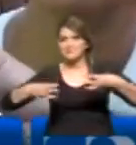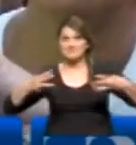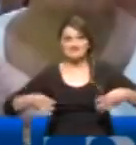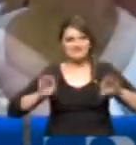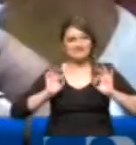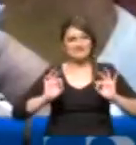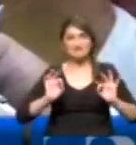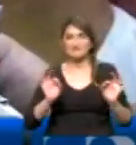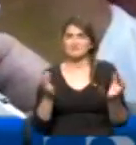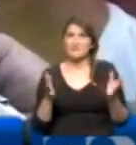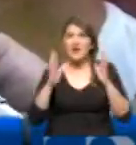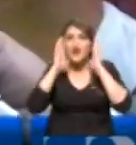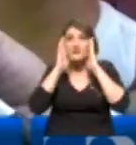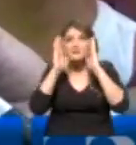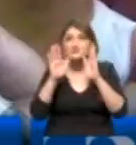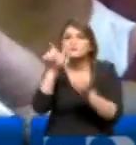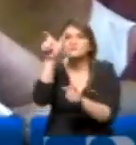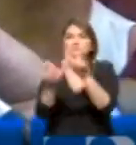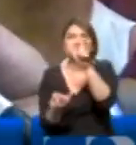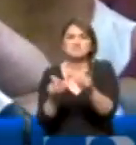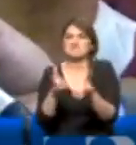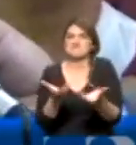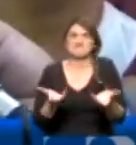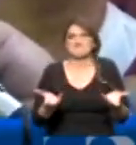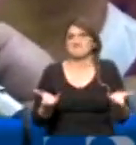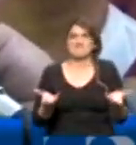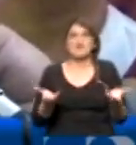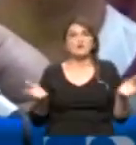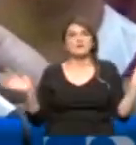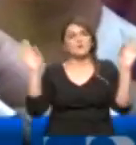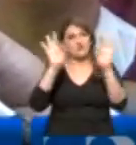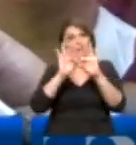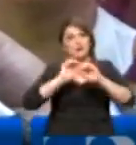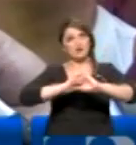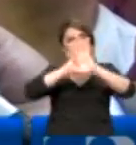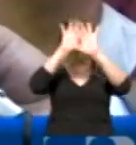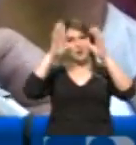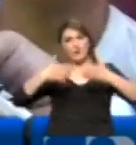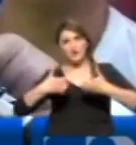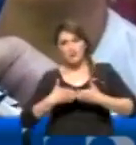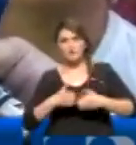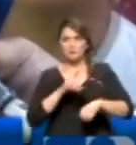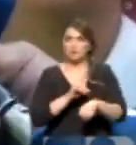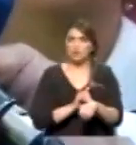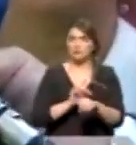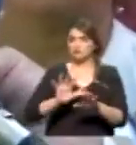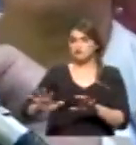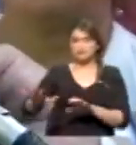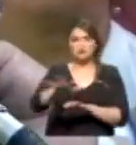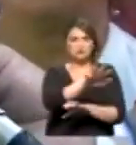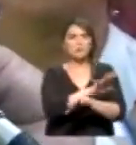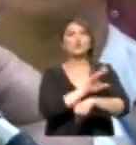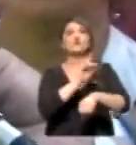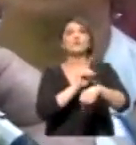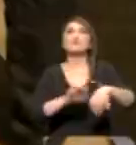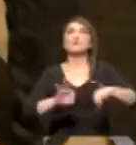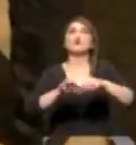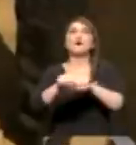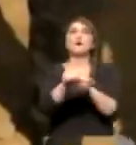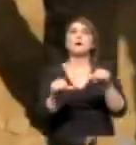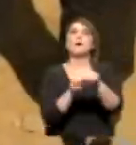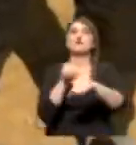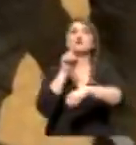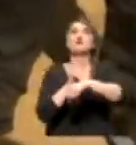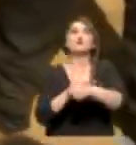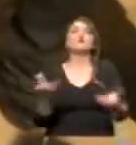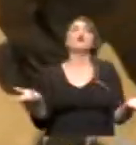estos eventos de ser legal o autorizado debería exhibirse y exponerse y sobre todo tendrían que estar presentes los administradores y es